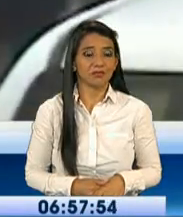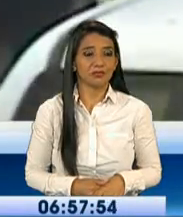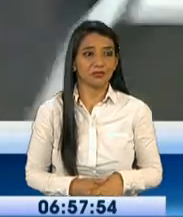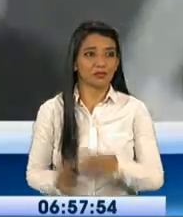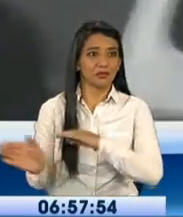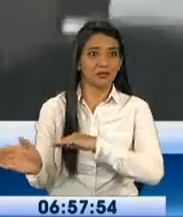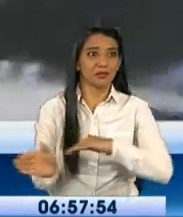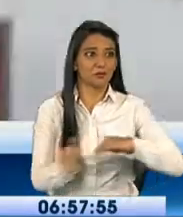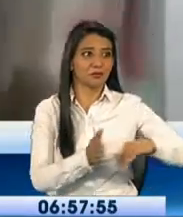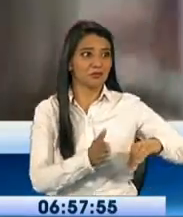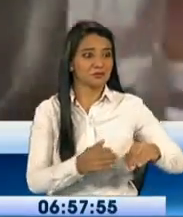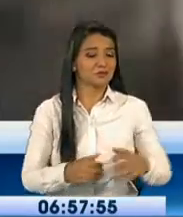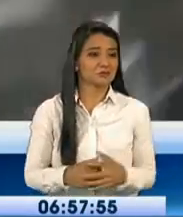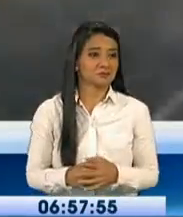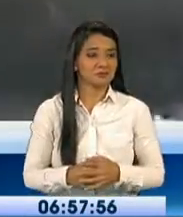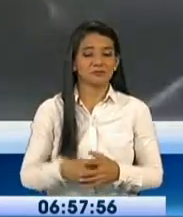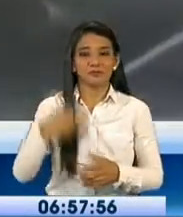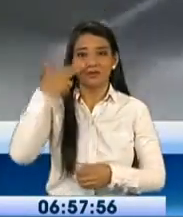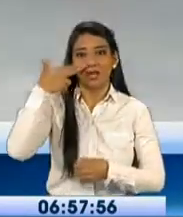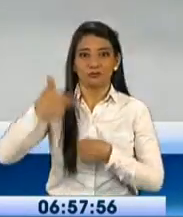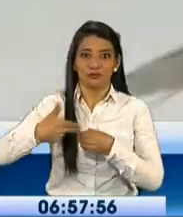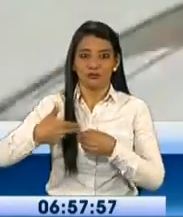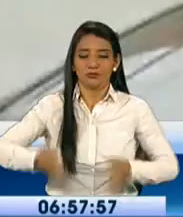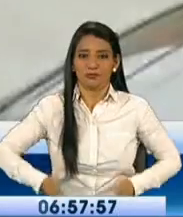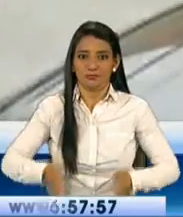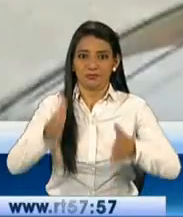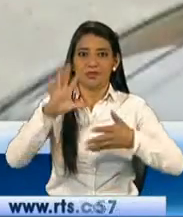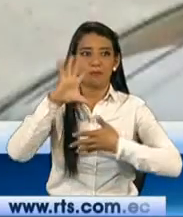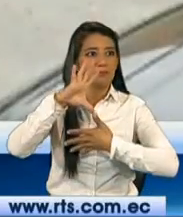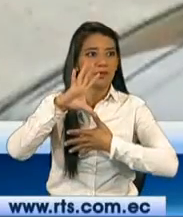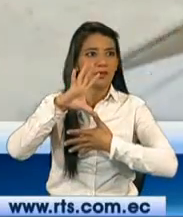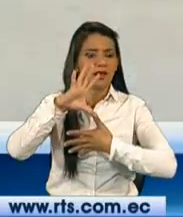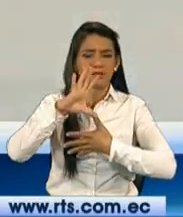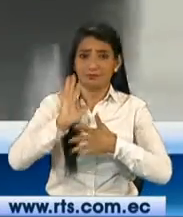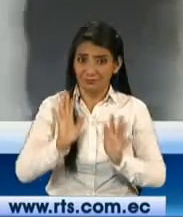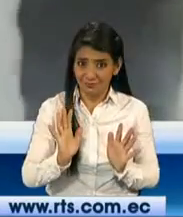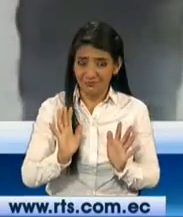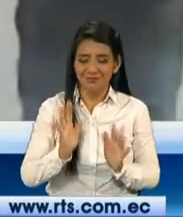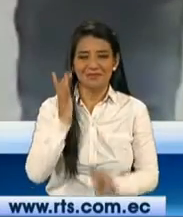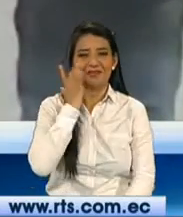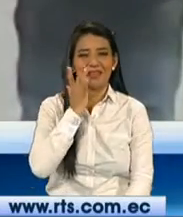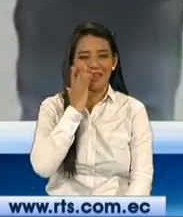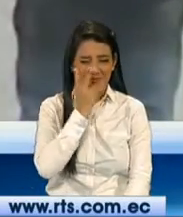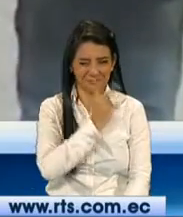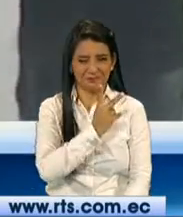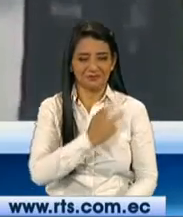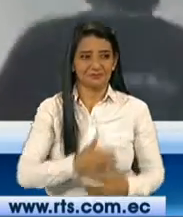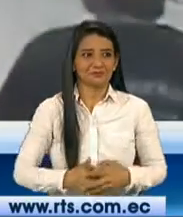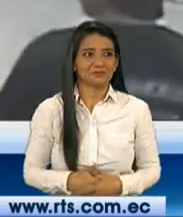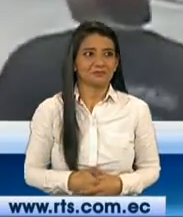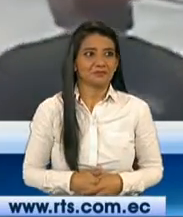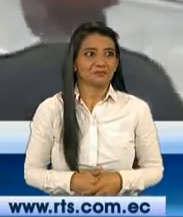Y en esta gasolinera de la Avenida de las Américas sucede algo que no se da todos los días.